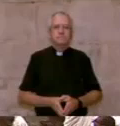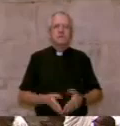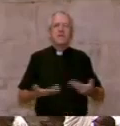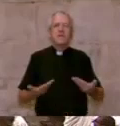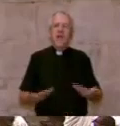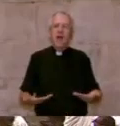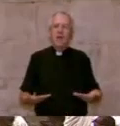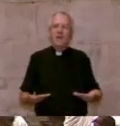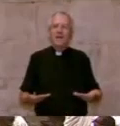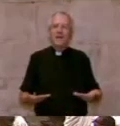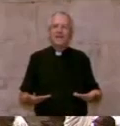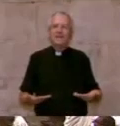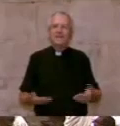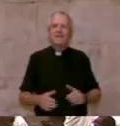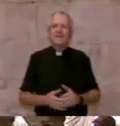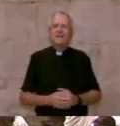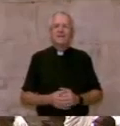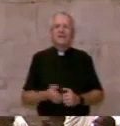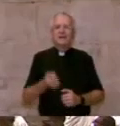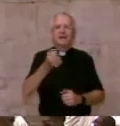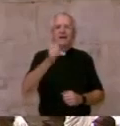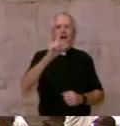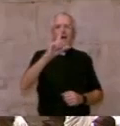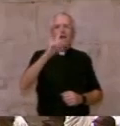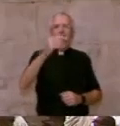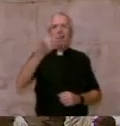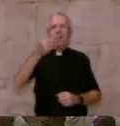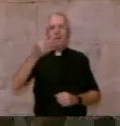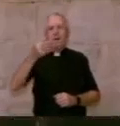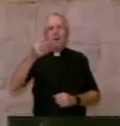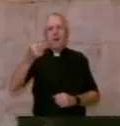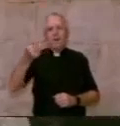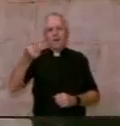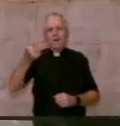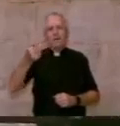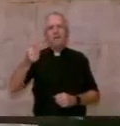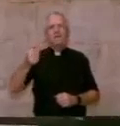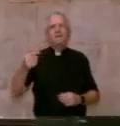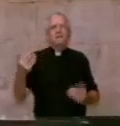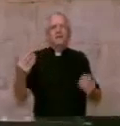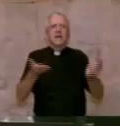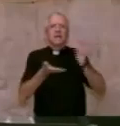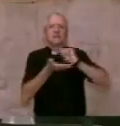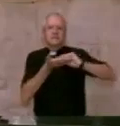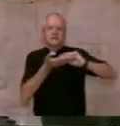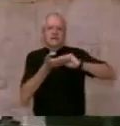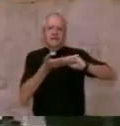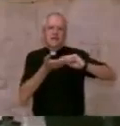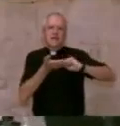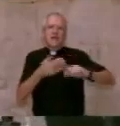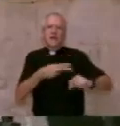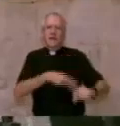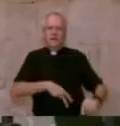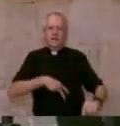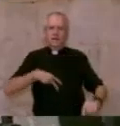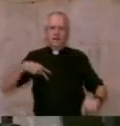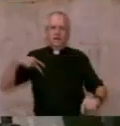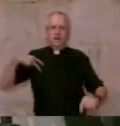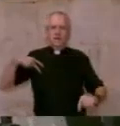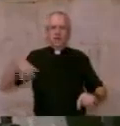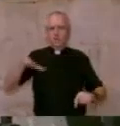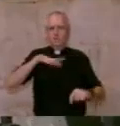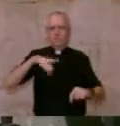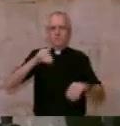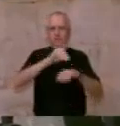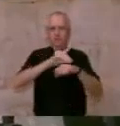Y ahora, Alba Vilaplana y Martín, vicecanciller y vicesecretaria general del Obispado de Tortosa, que será la encargada